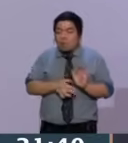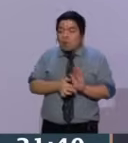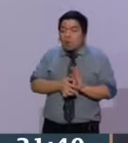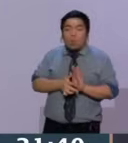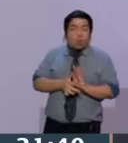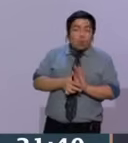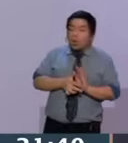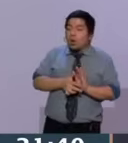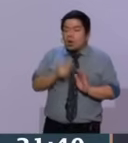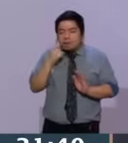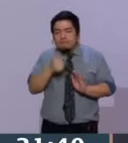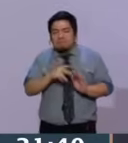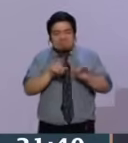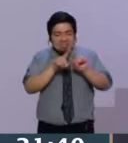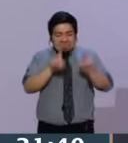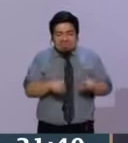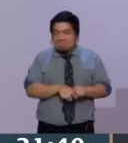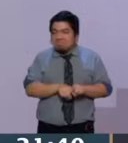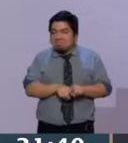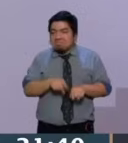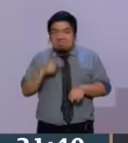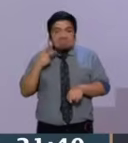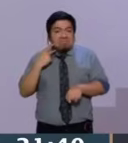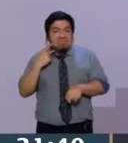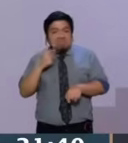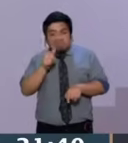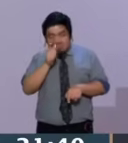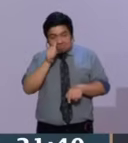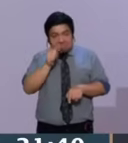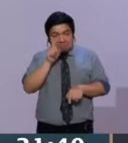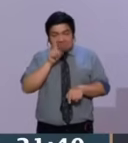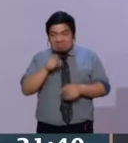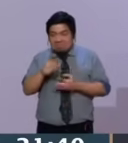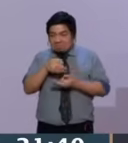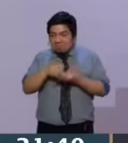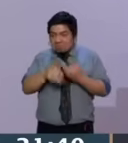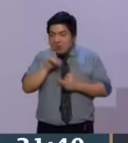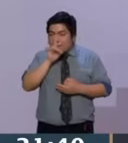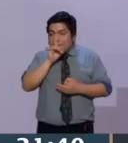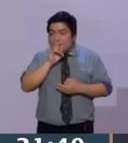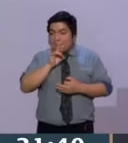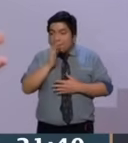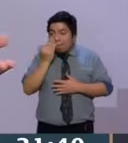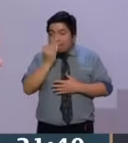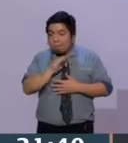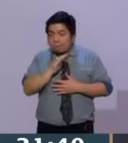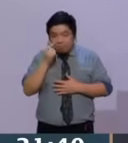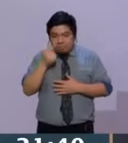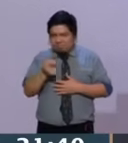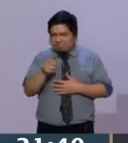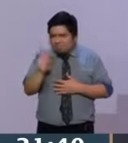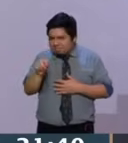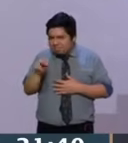póster. No tienen una política de atención a las mujeres. Es pura mentira, puro bluff. Por favor, vimos en los medios